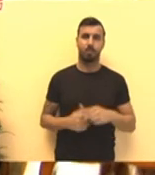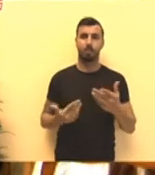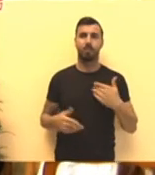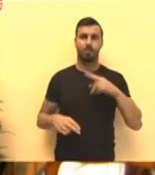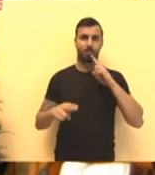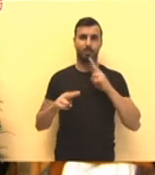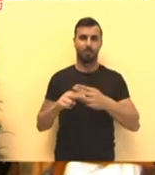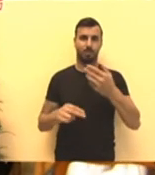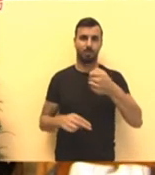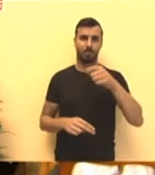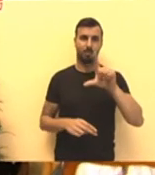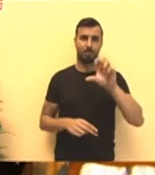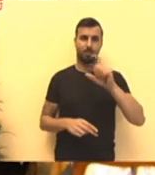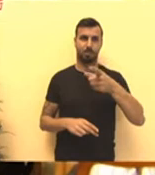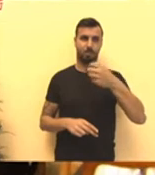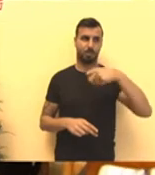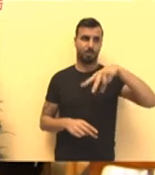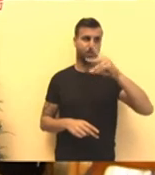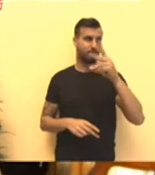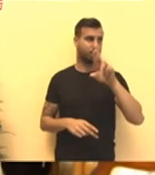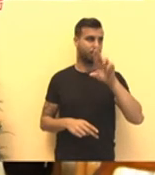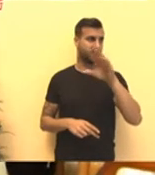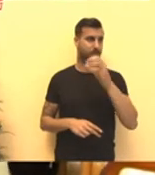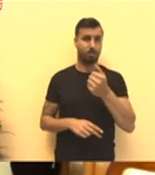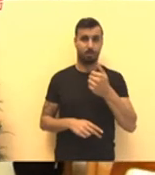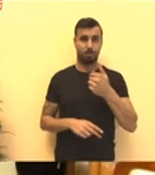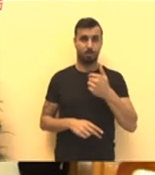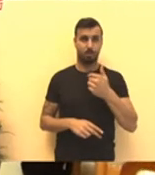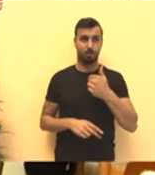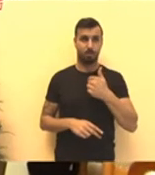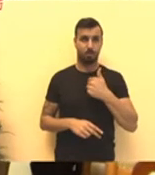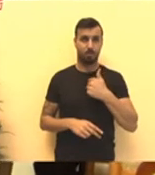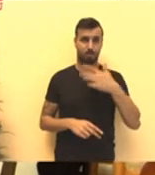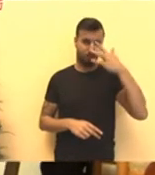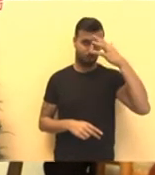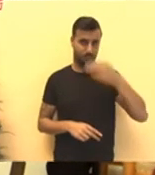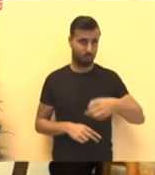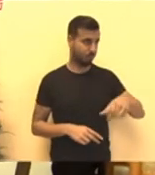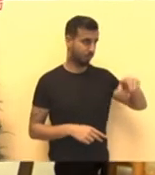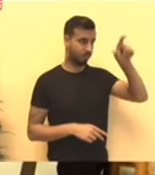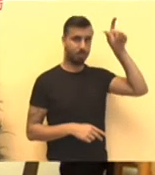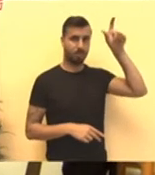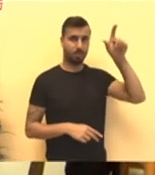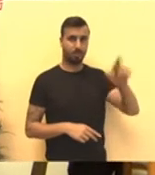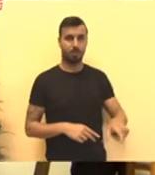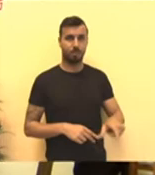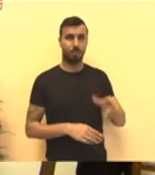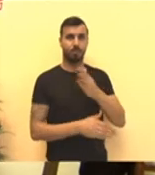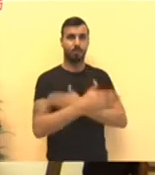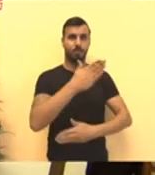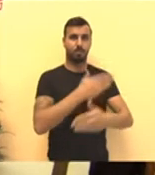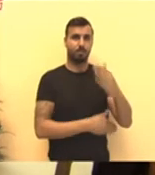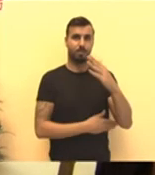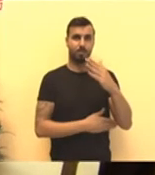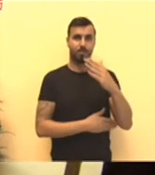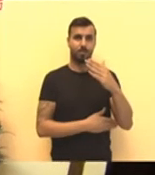Alexandra me llamo. Dime. Y yo creo que eres discapacitada ya que vas en una diversidad física. Tengo